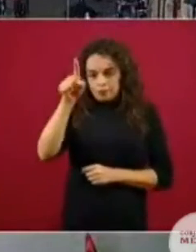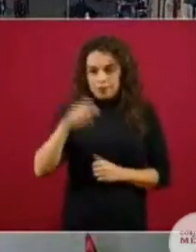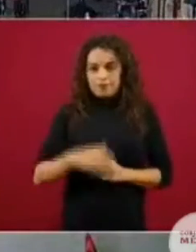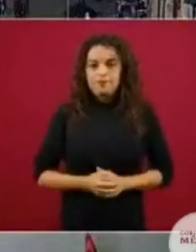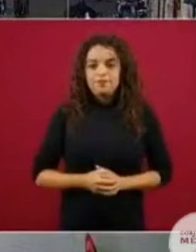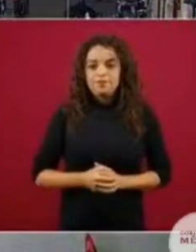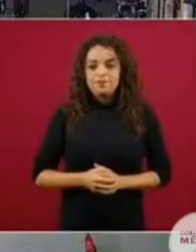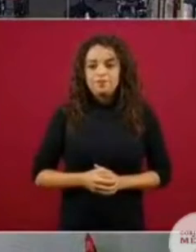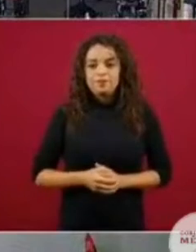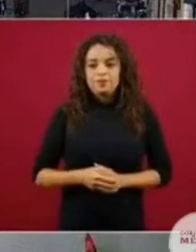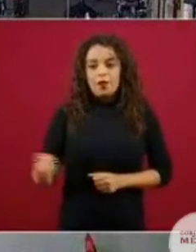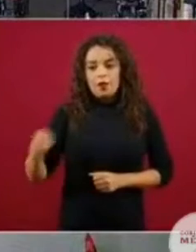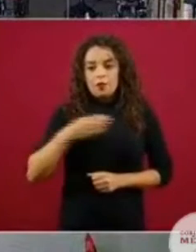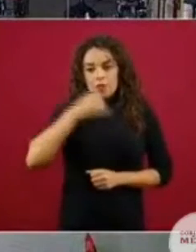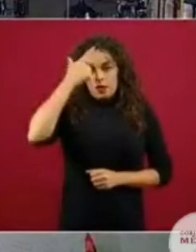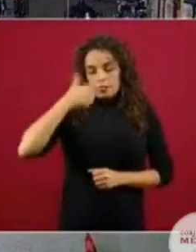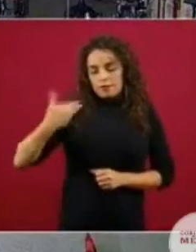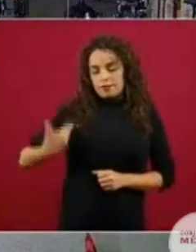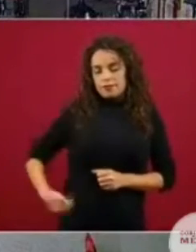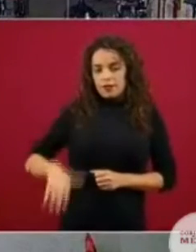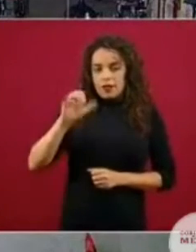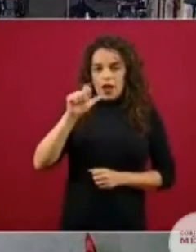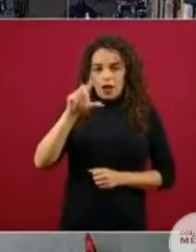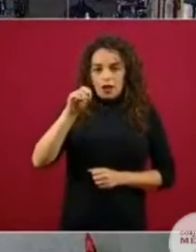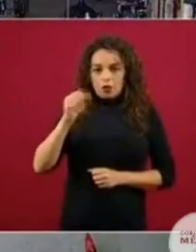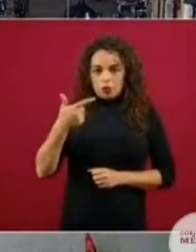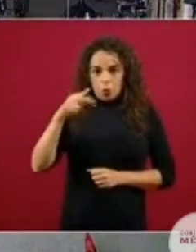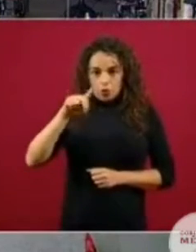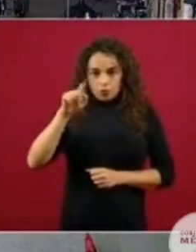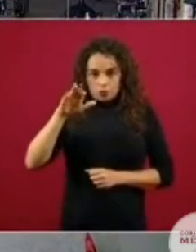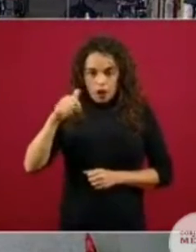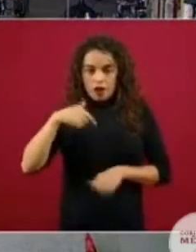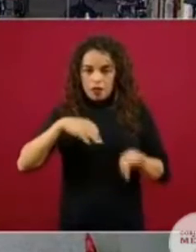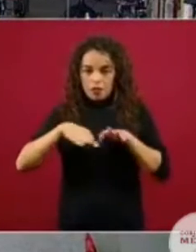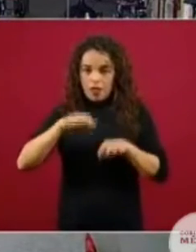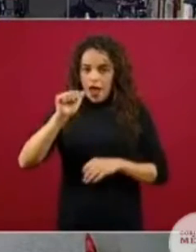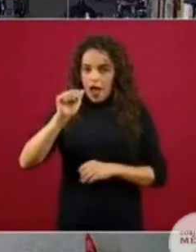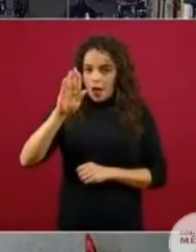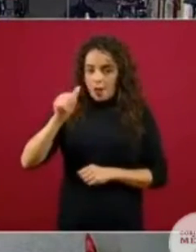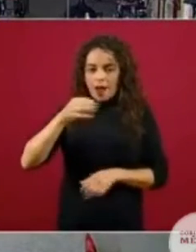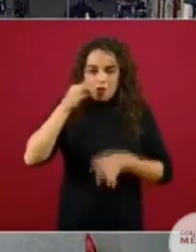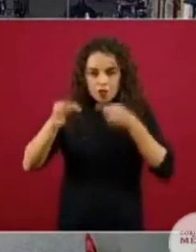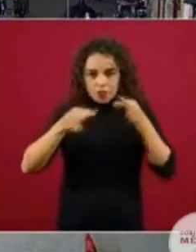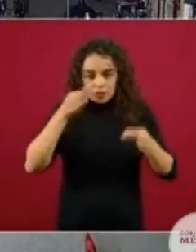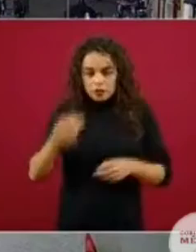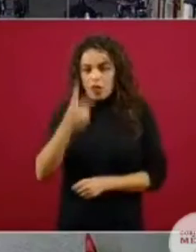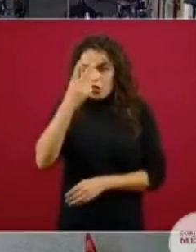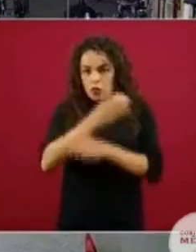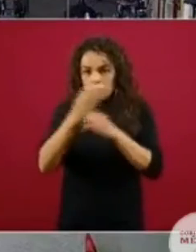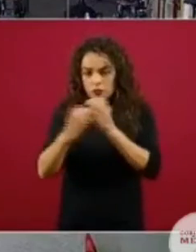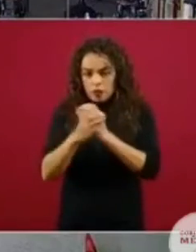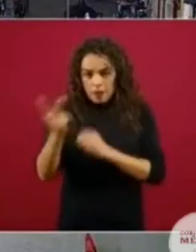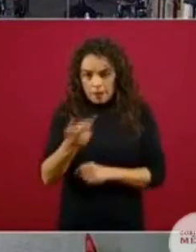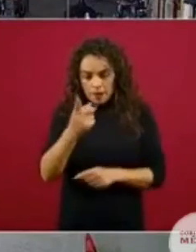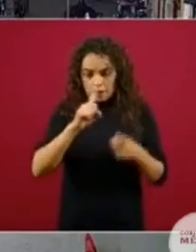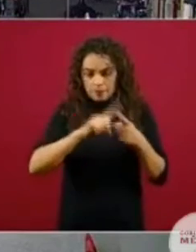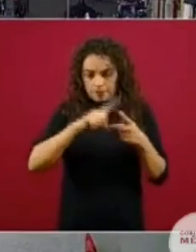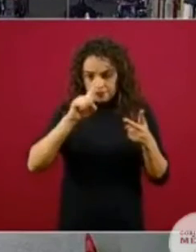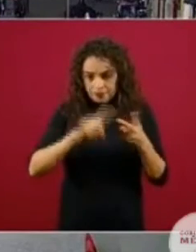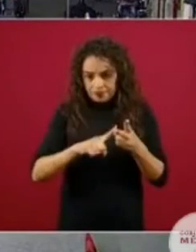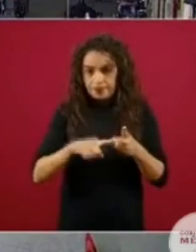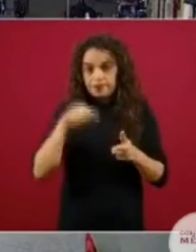está el doctor es de noche es carlos sus mandaban noticias de dos preguntas la primera para ustedes doctor gatell doctora de